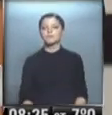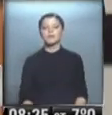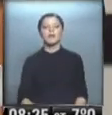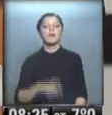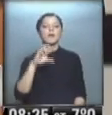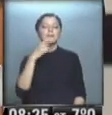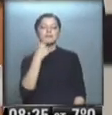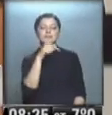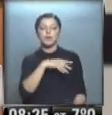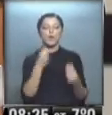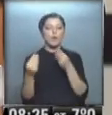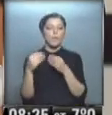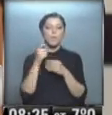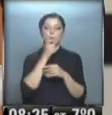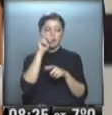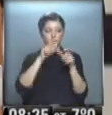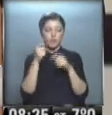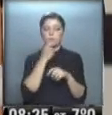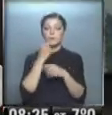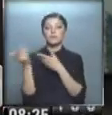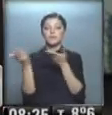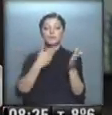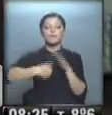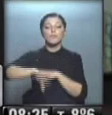captando los clientes? ¿Qué servicios se les va a ofrecer a futuro?